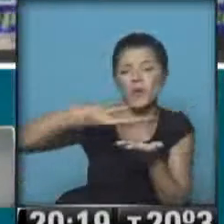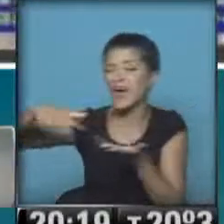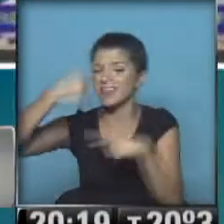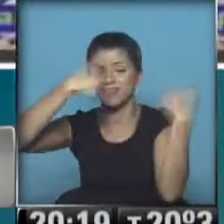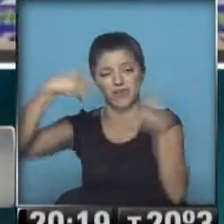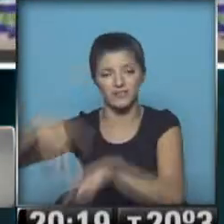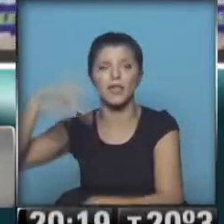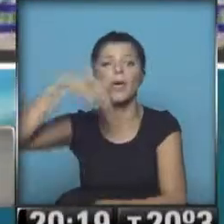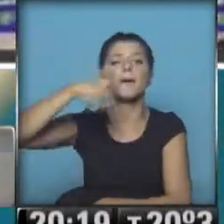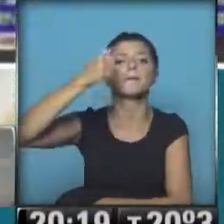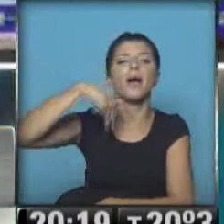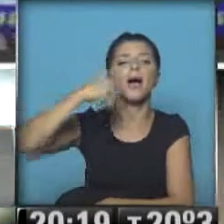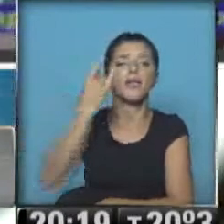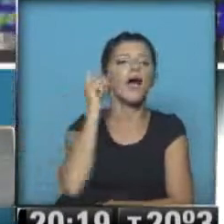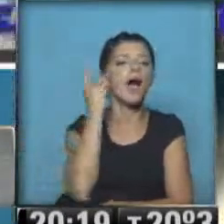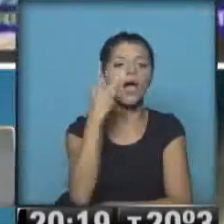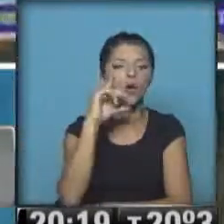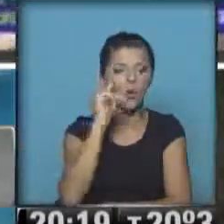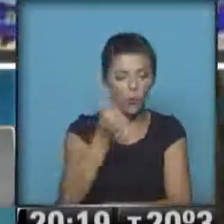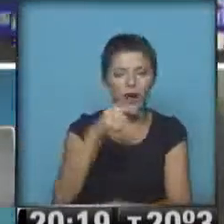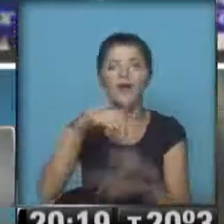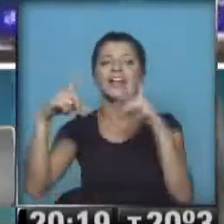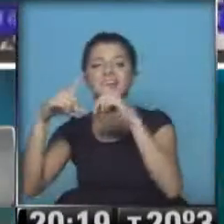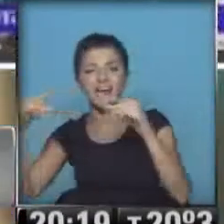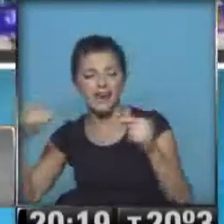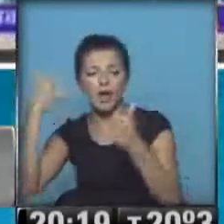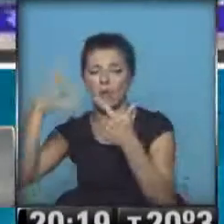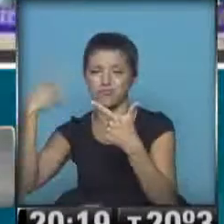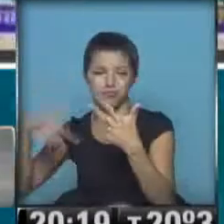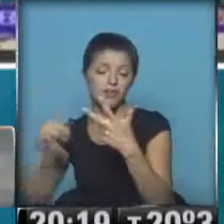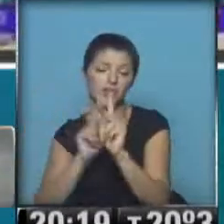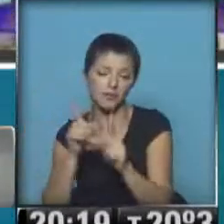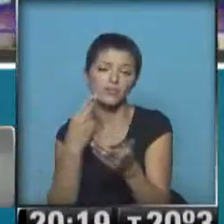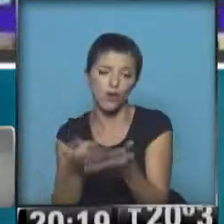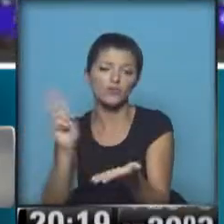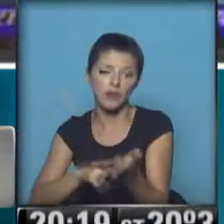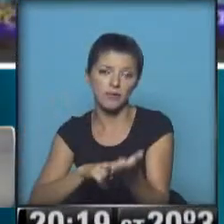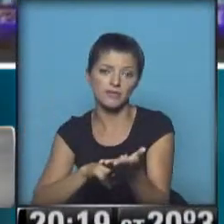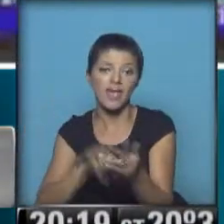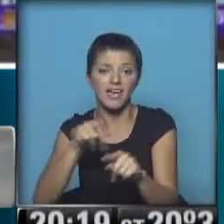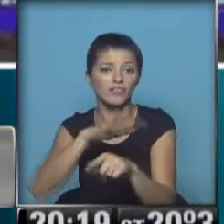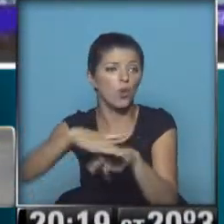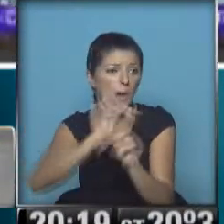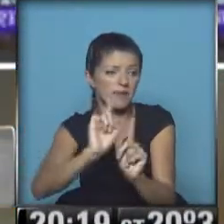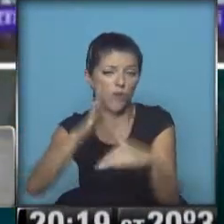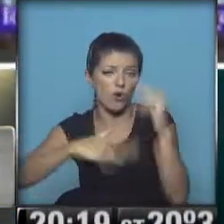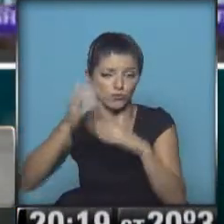famoso terremoto a comienzos de la década del 70 y lamentablemente muchas veces se vuelve a construir sobre esas mismas ciudades